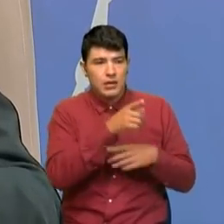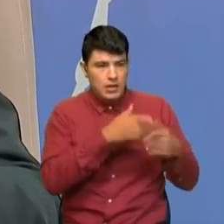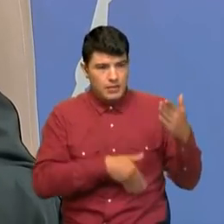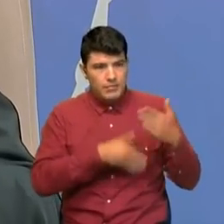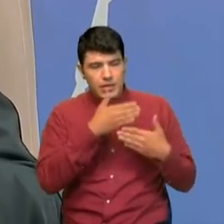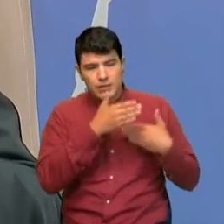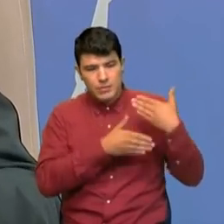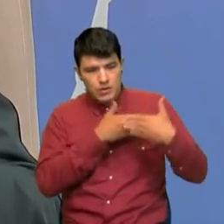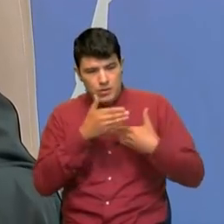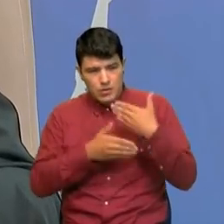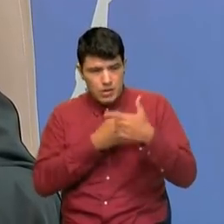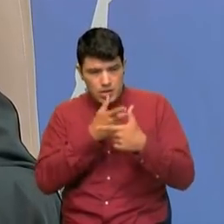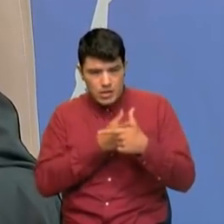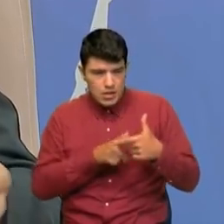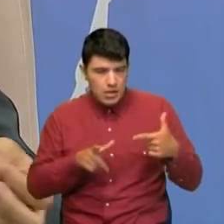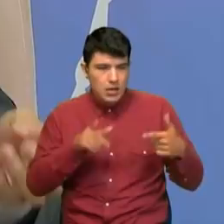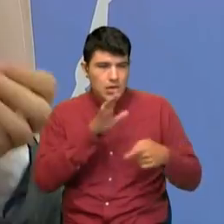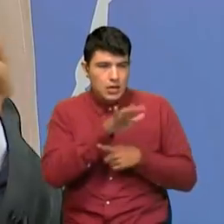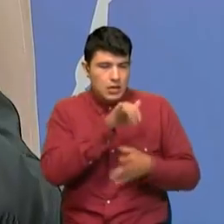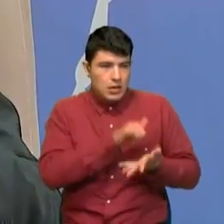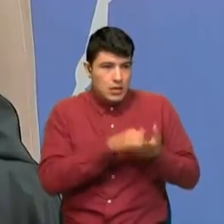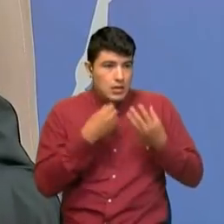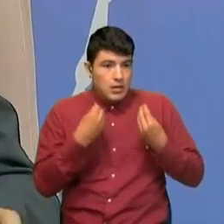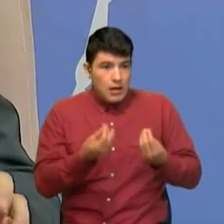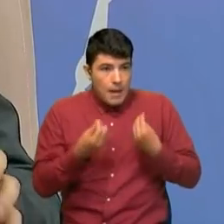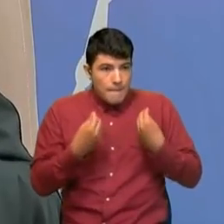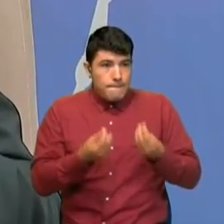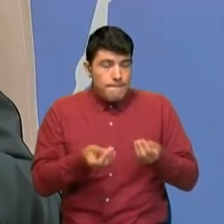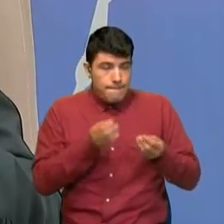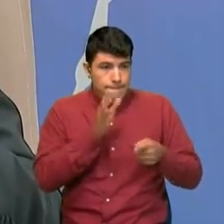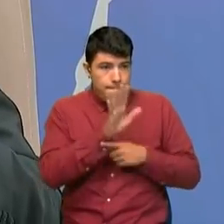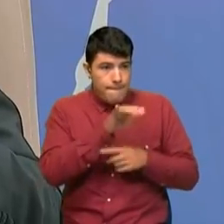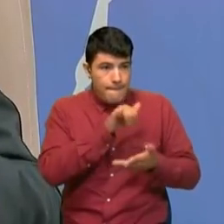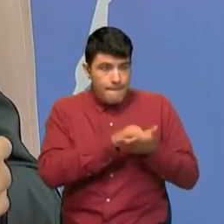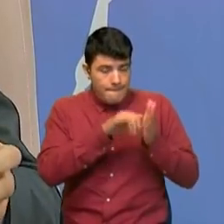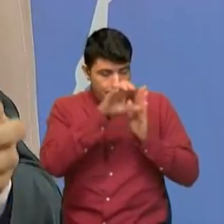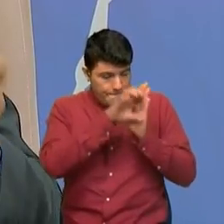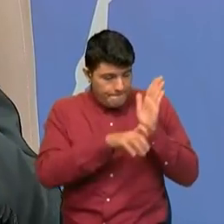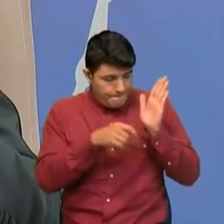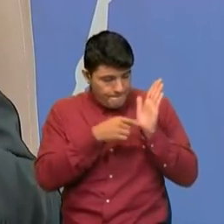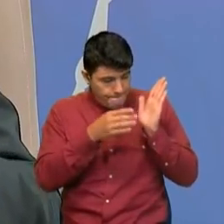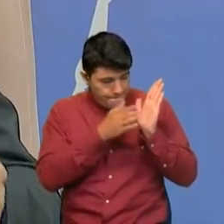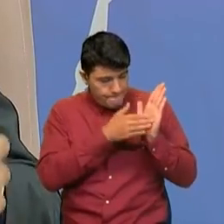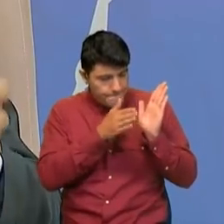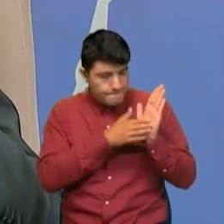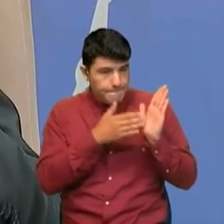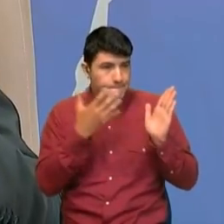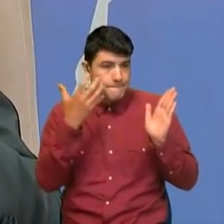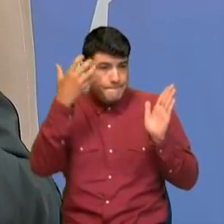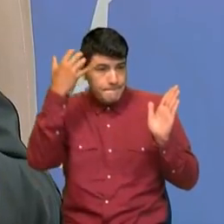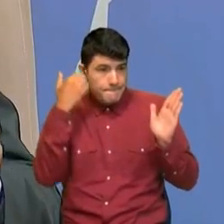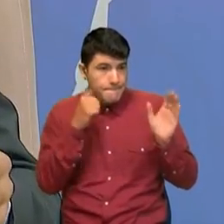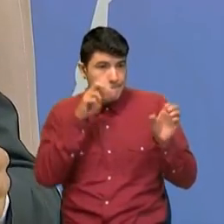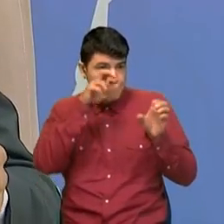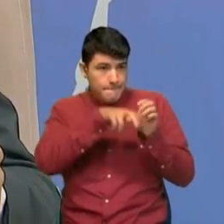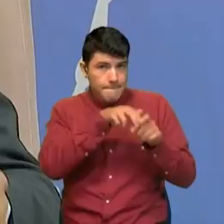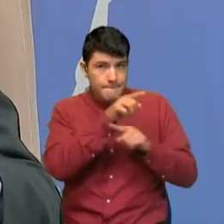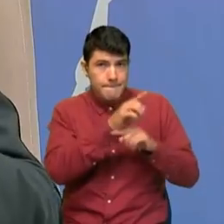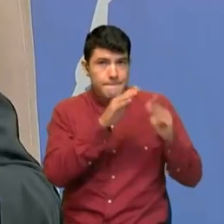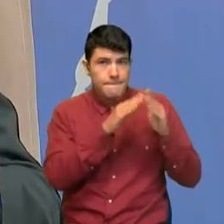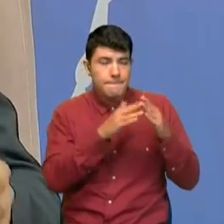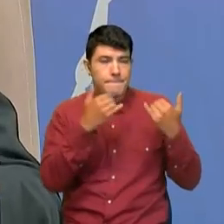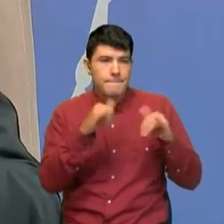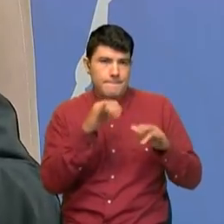inicio el proceso de sucesión como tal para que ya en el certificado de tradición, en la oficina de registro de